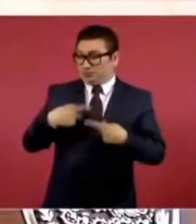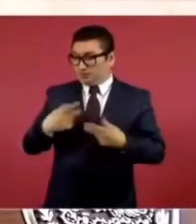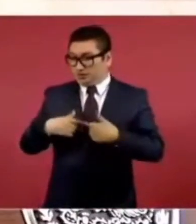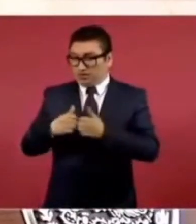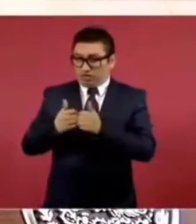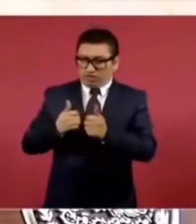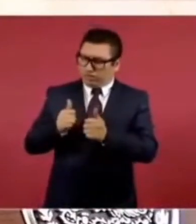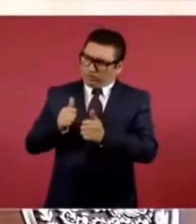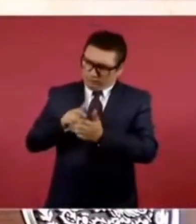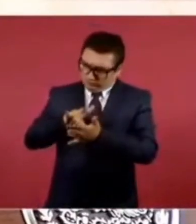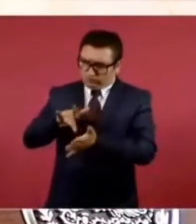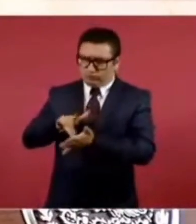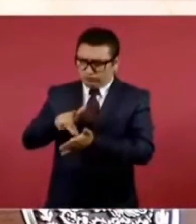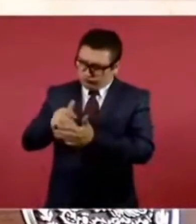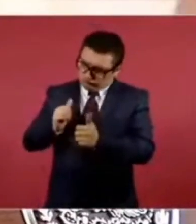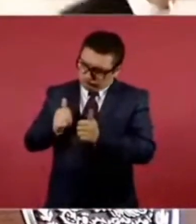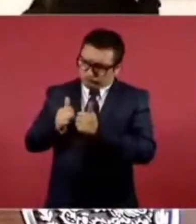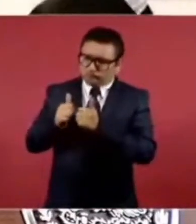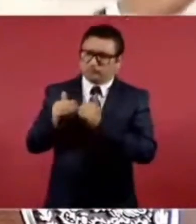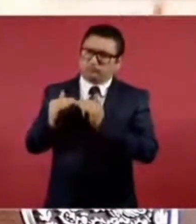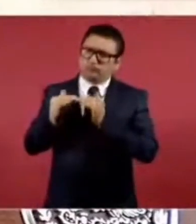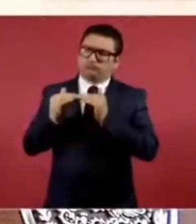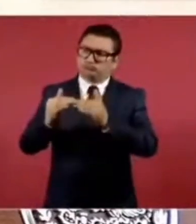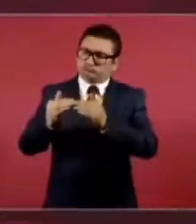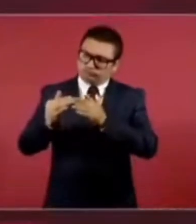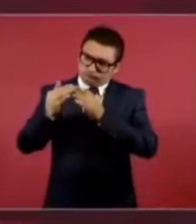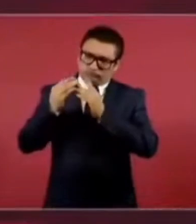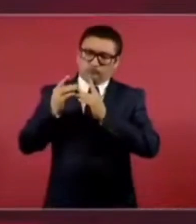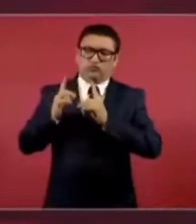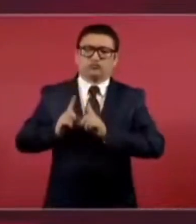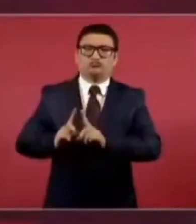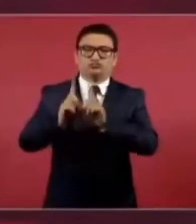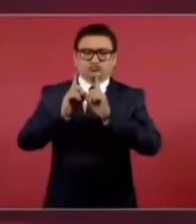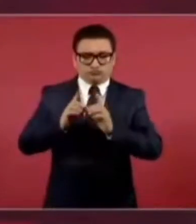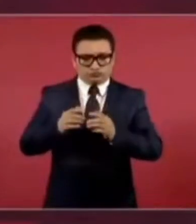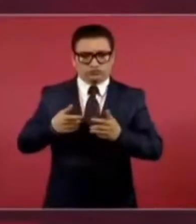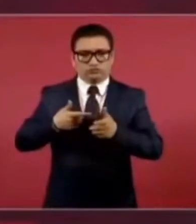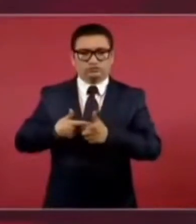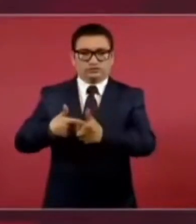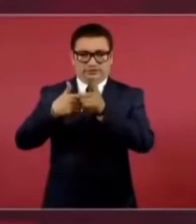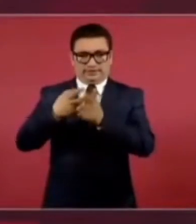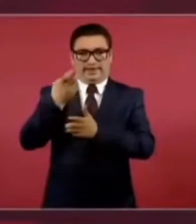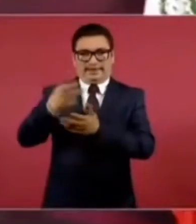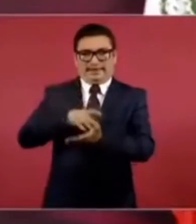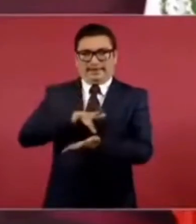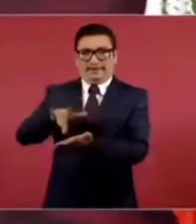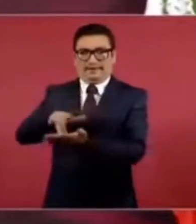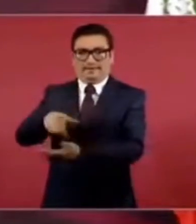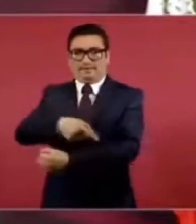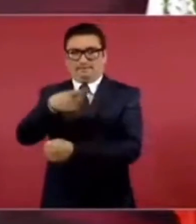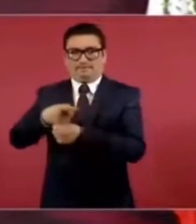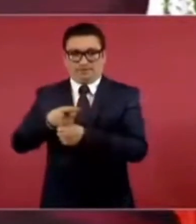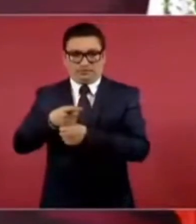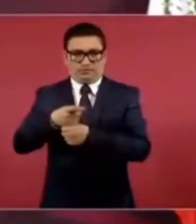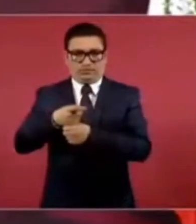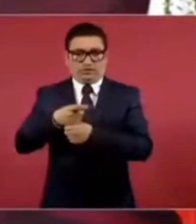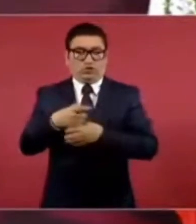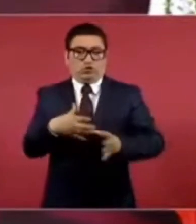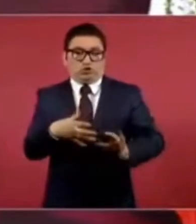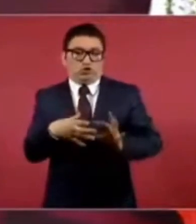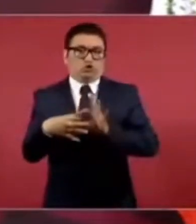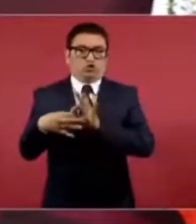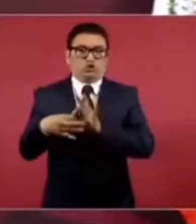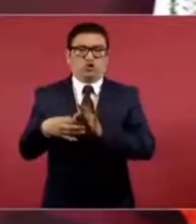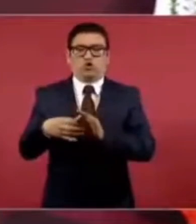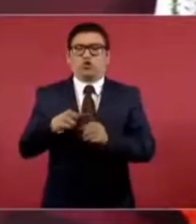atrás para que se empareje y caminemos juntos. Primero eso. Pero eso viene acompañado